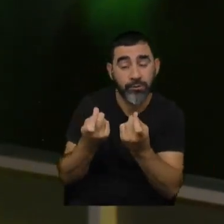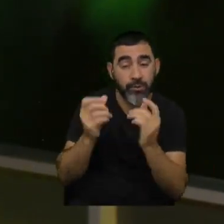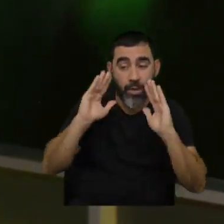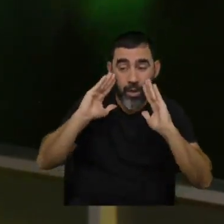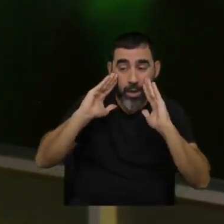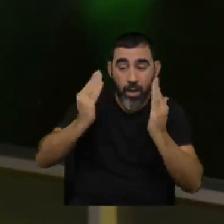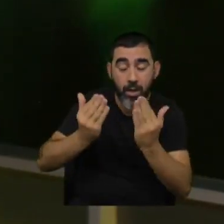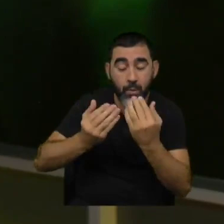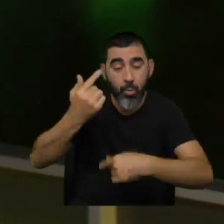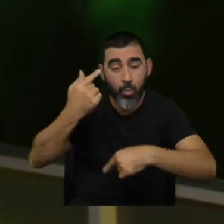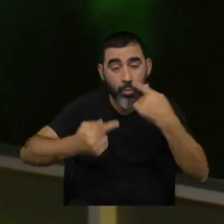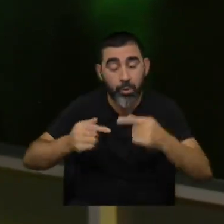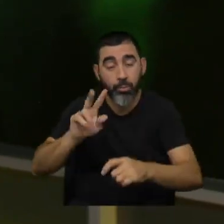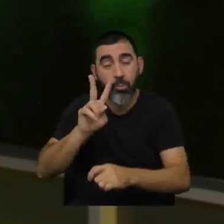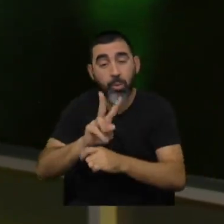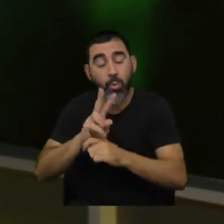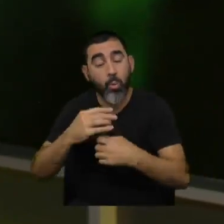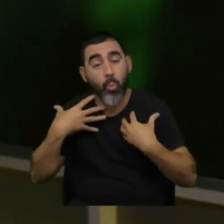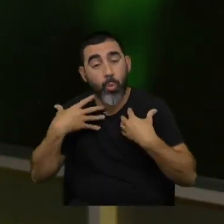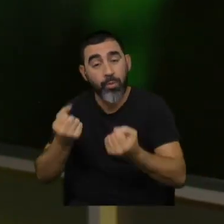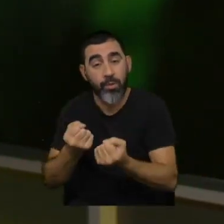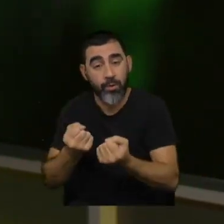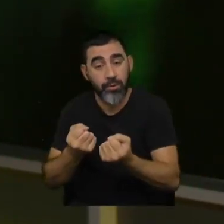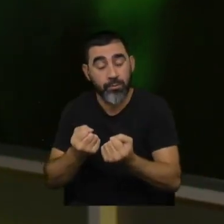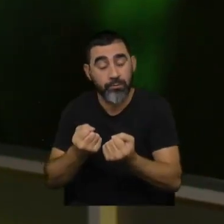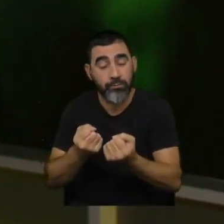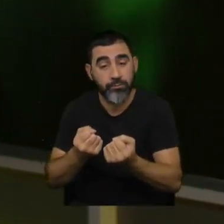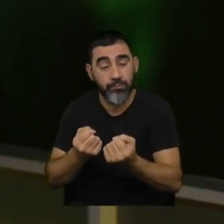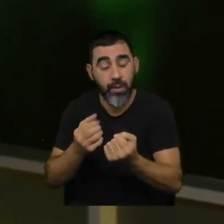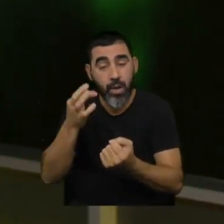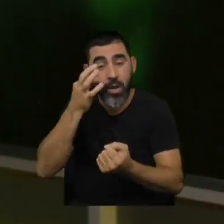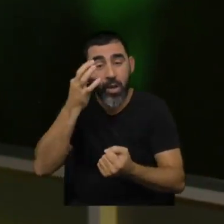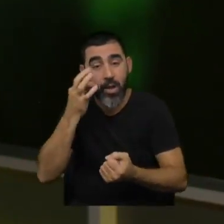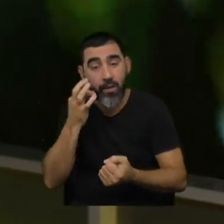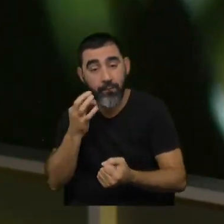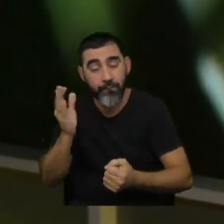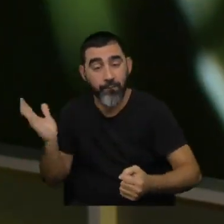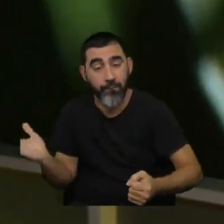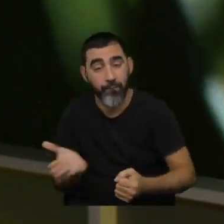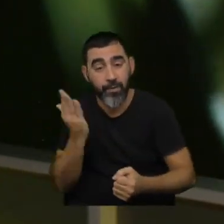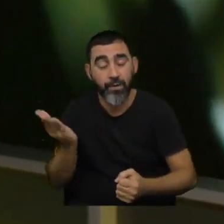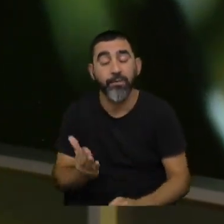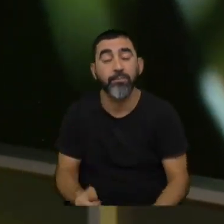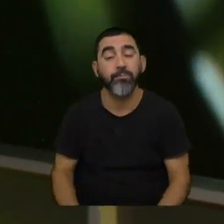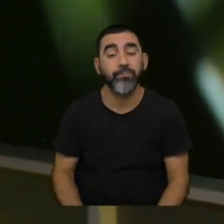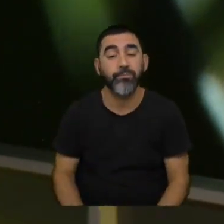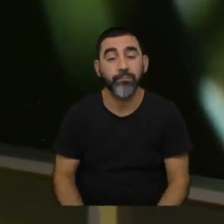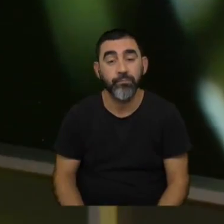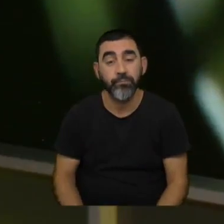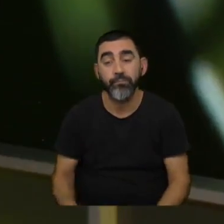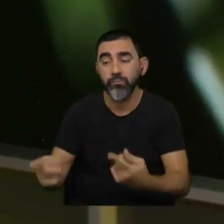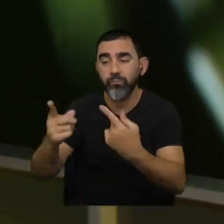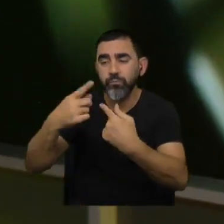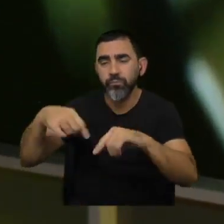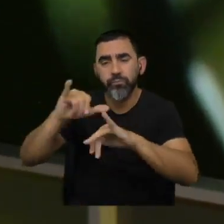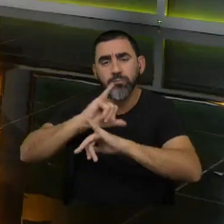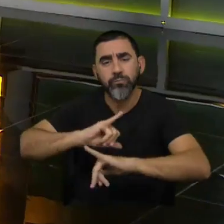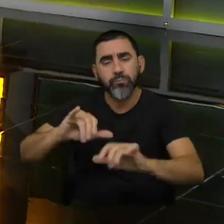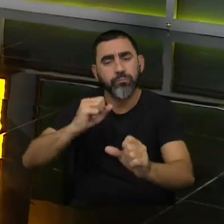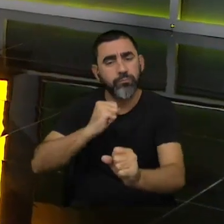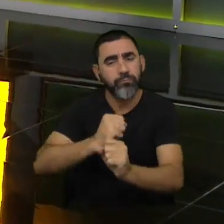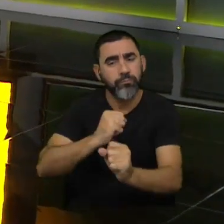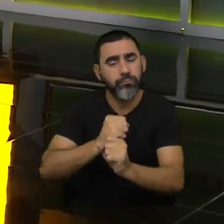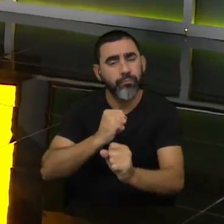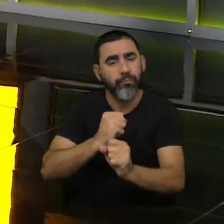abordajes múltiples para cuidar la salud de los polinizadores y en este caso de las abejas productivas. Carmen, ustedes recientemente publicaron un trabajo